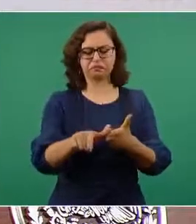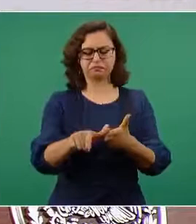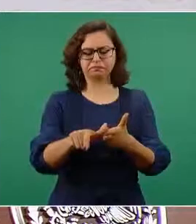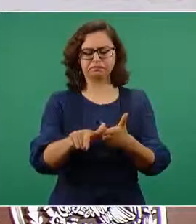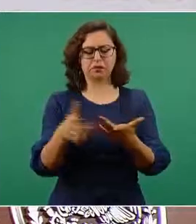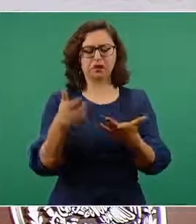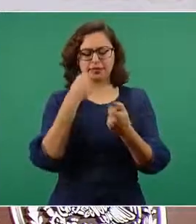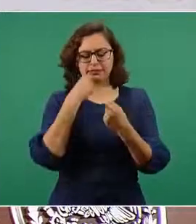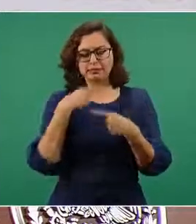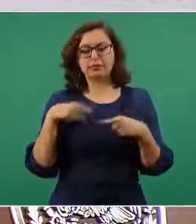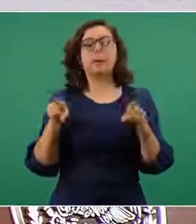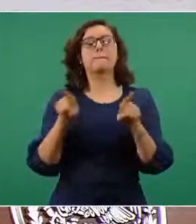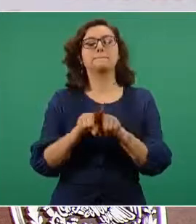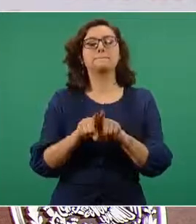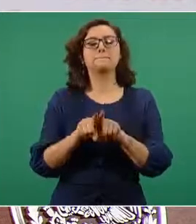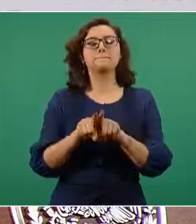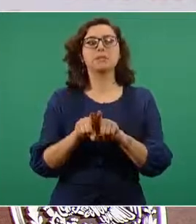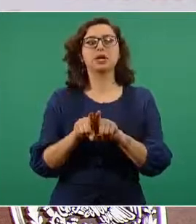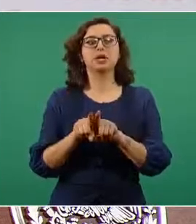Tienen también